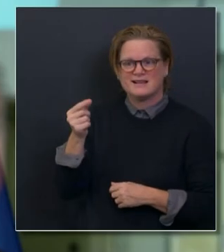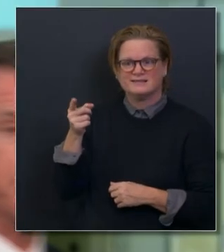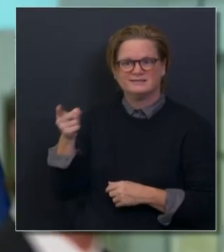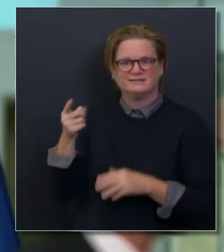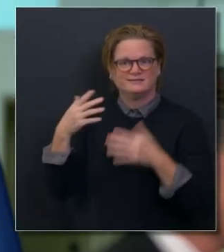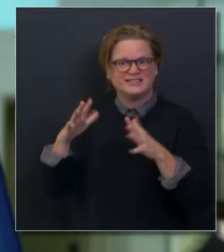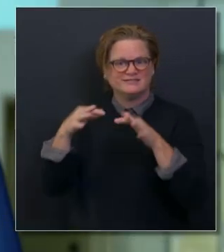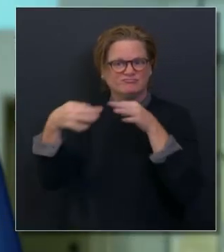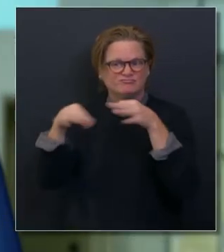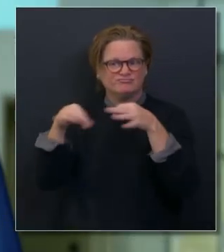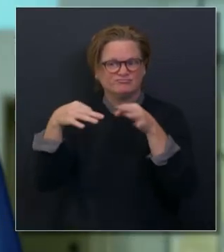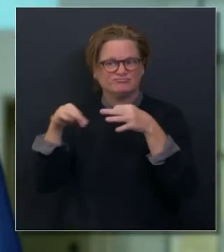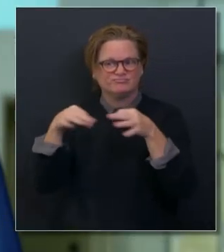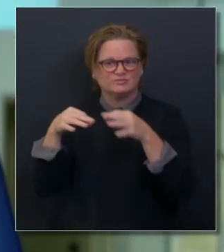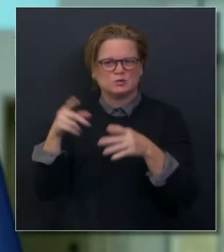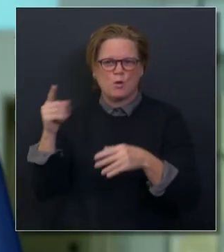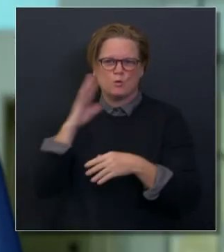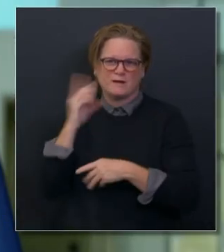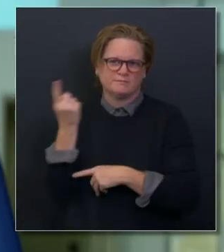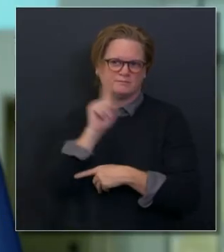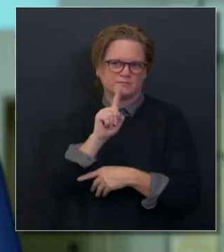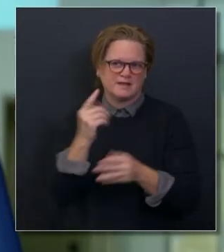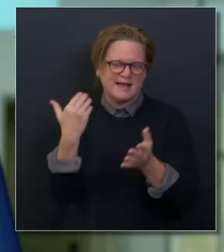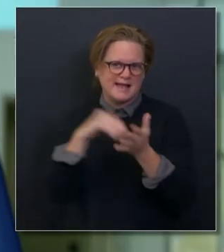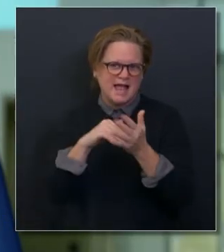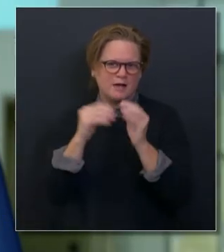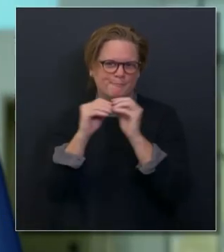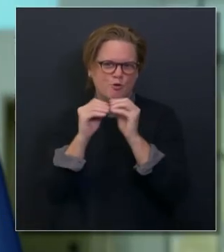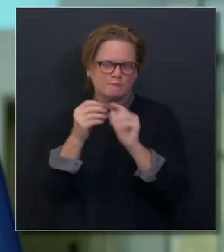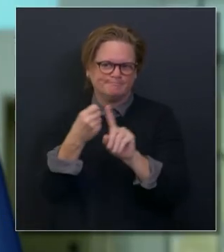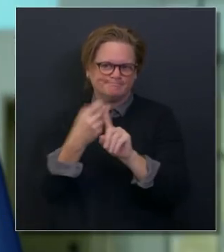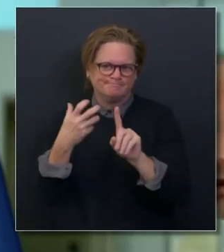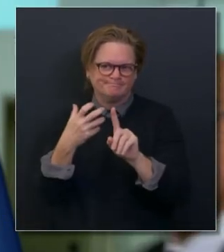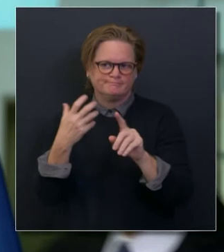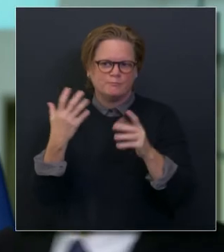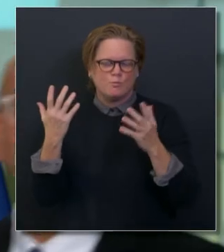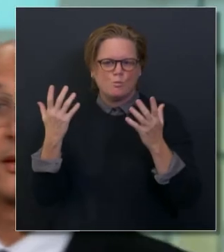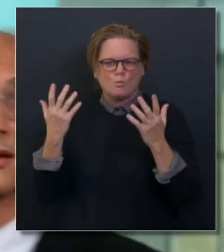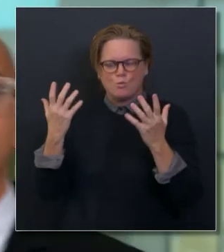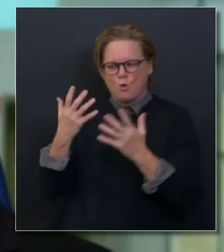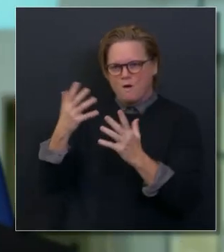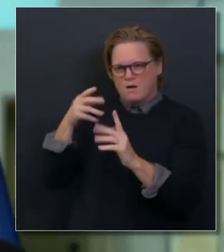poco en detalle de los esfuerzos que se llevan a cabo.